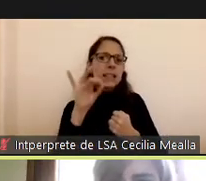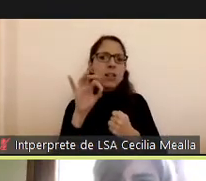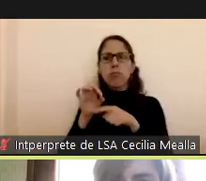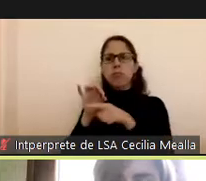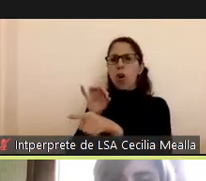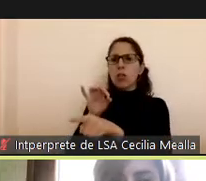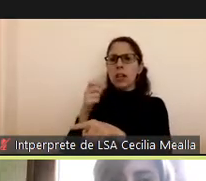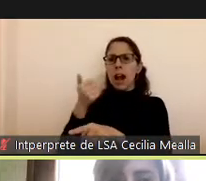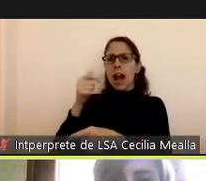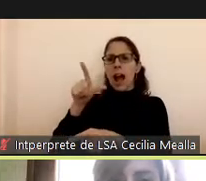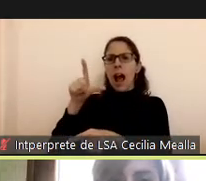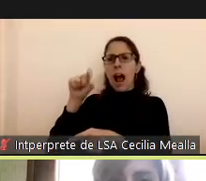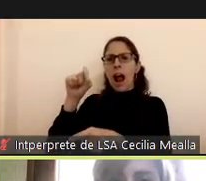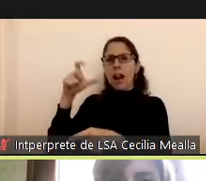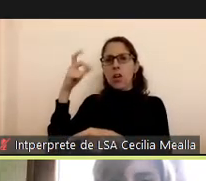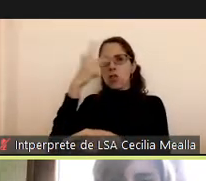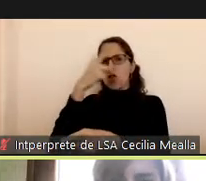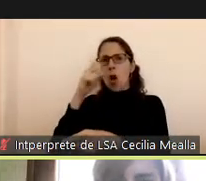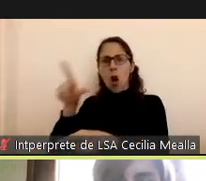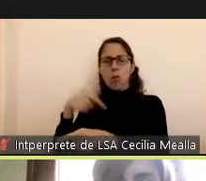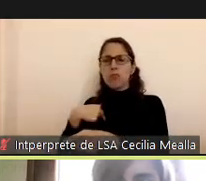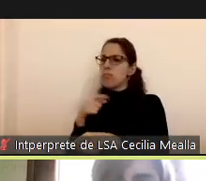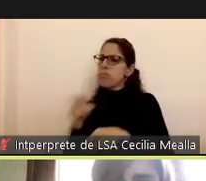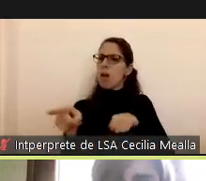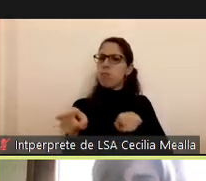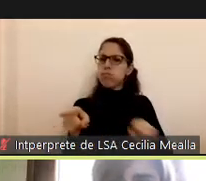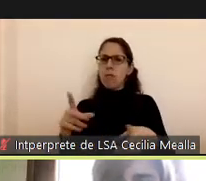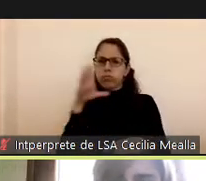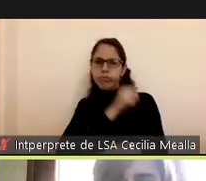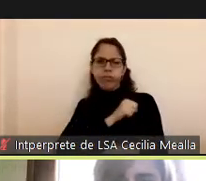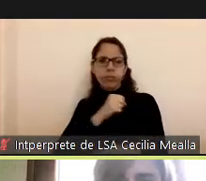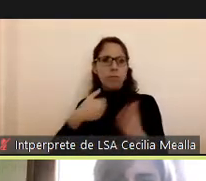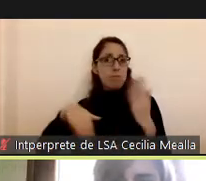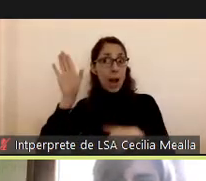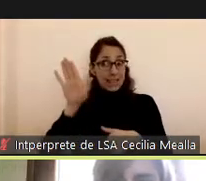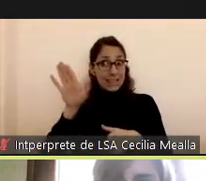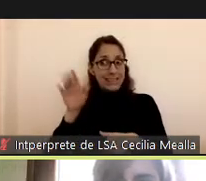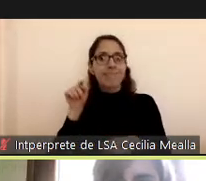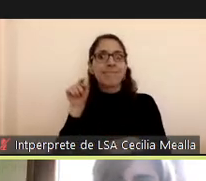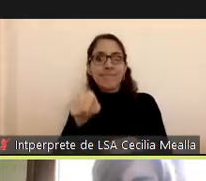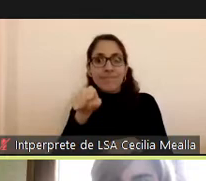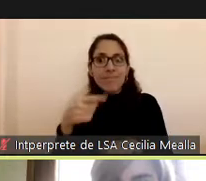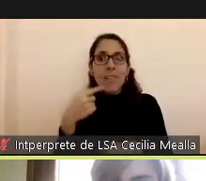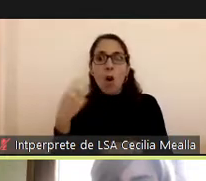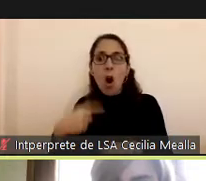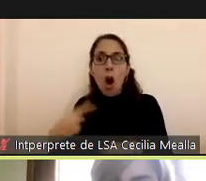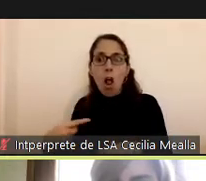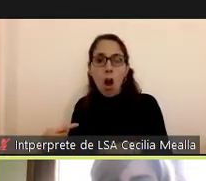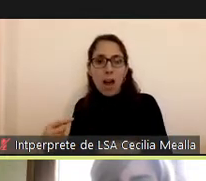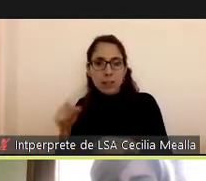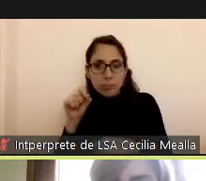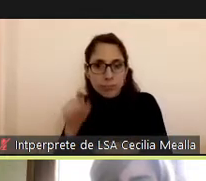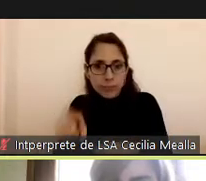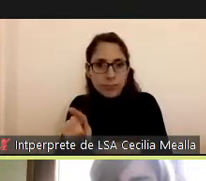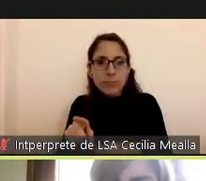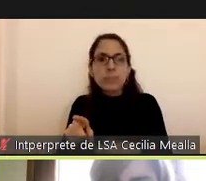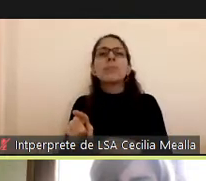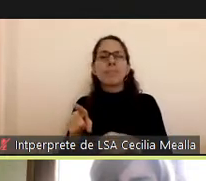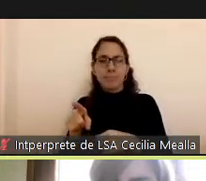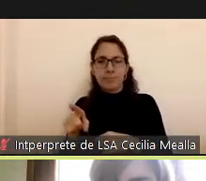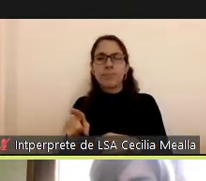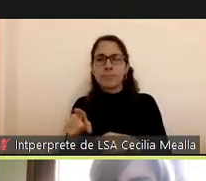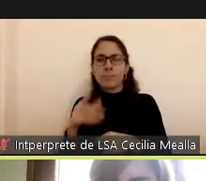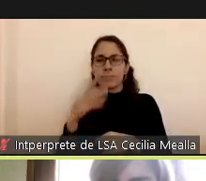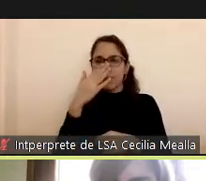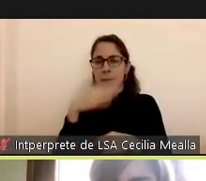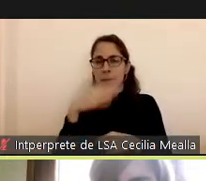resistentes. Dentro de este tipo de la coloración que se utiliza, ahora vamos a tener que reconectarnos porque